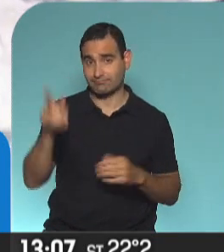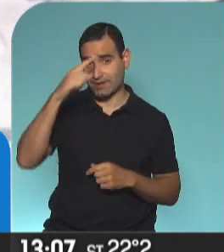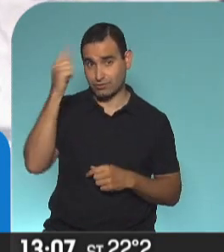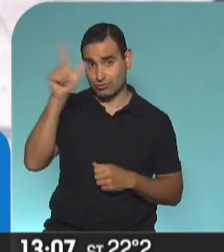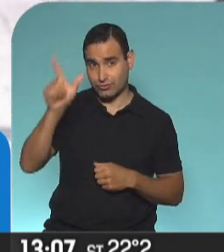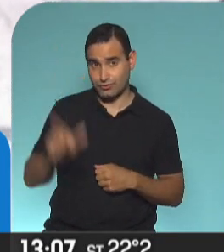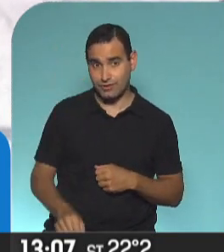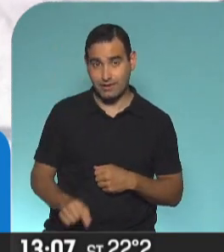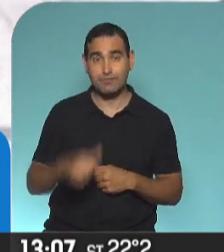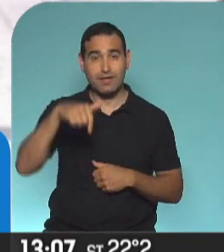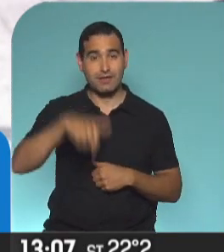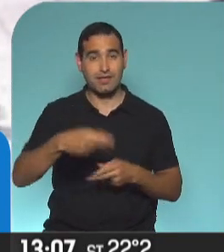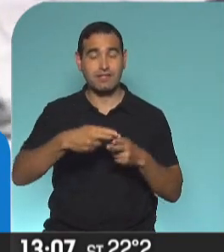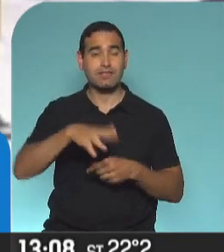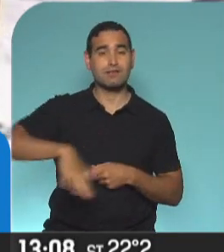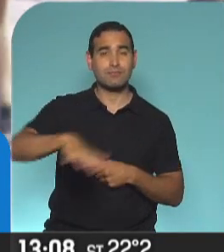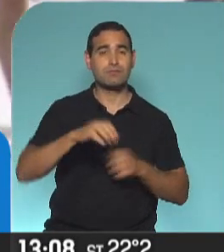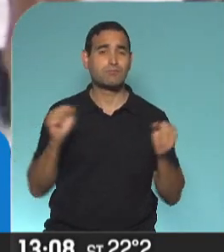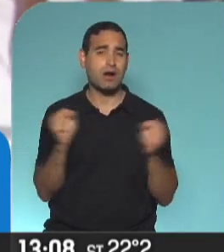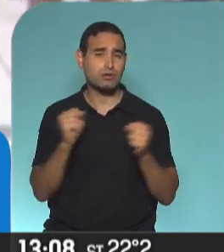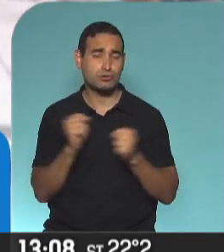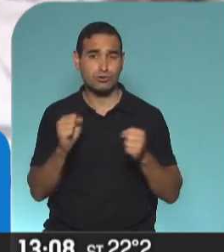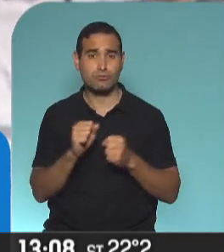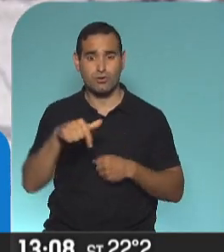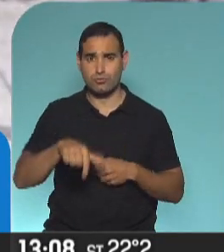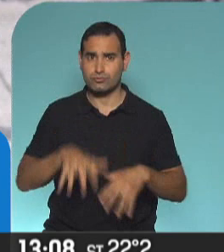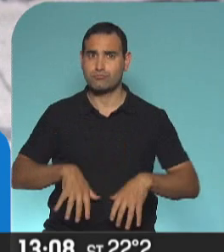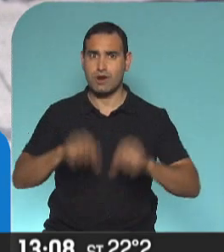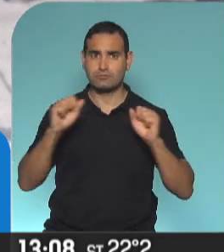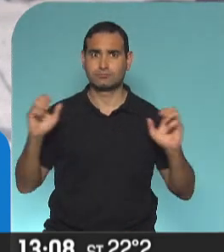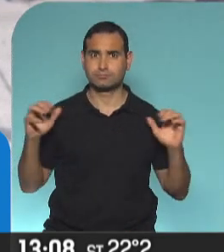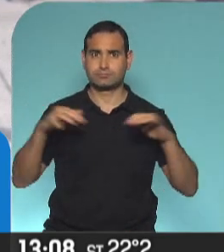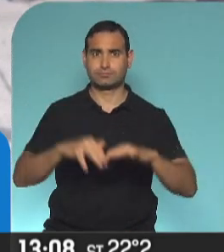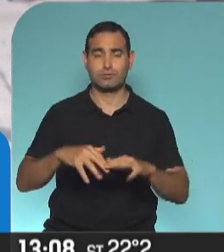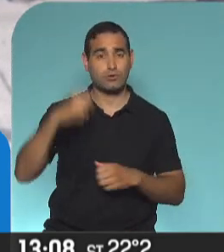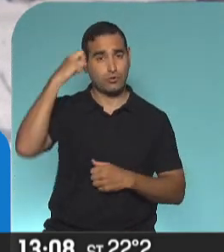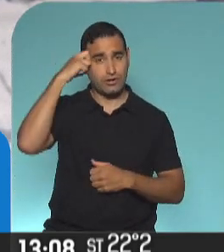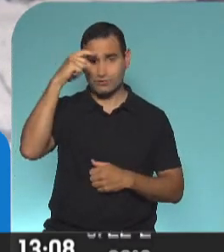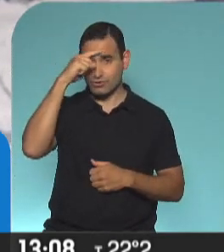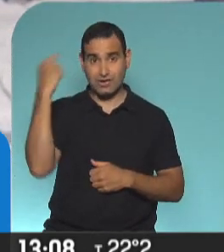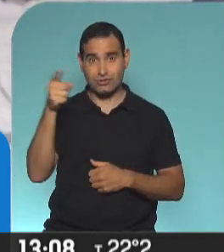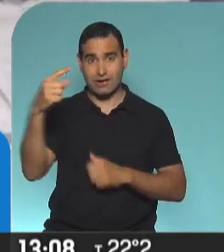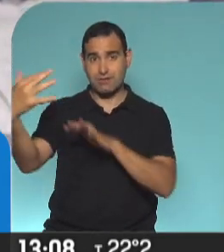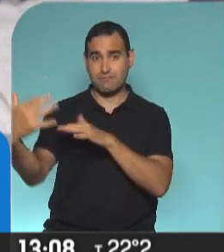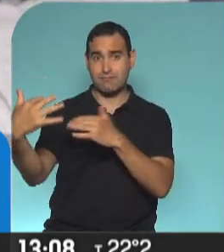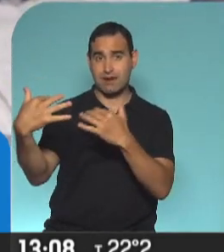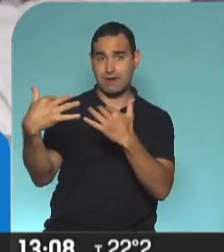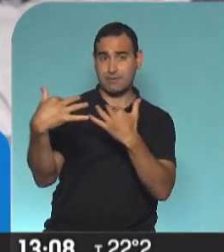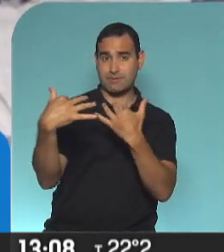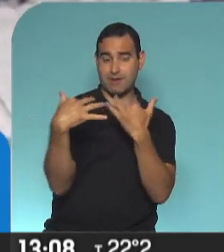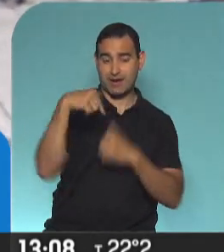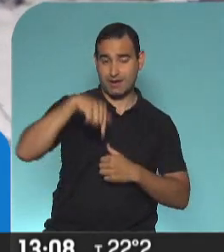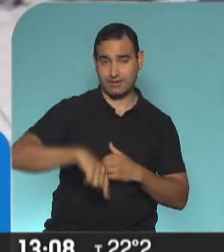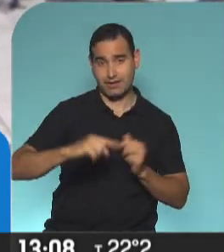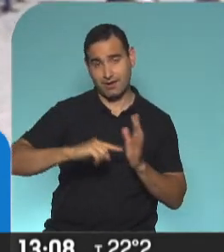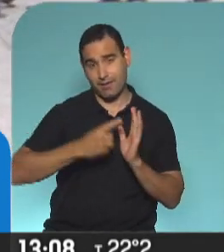o fíjense que estamos aquí en la Plaza de Mayo, porque esto ha comenzado muy temprano allí en el Congreso Nacional, y vienen marchando aquí en la